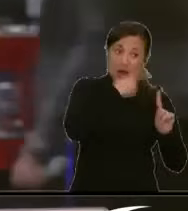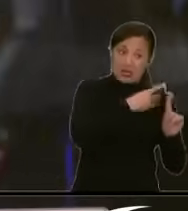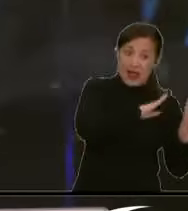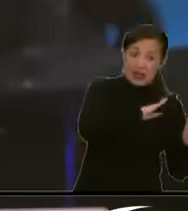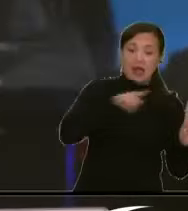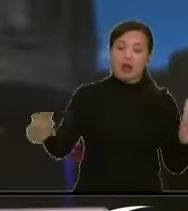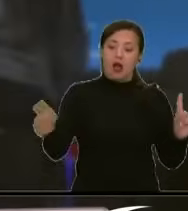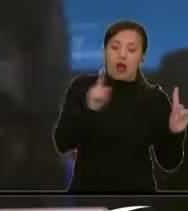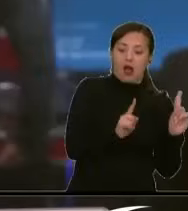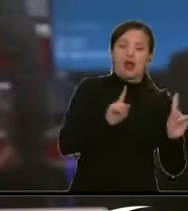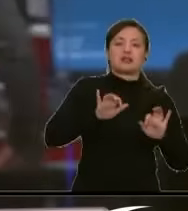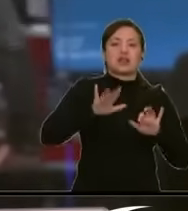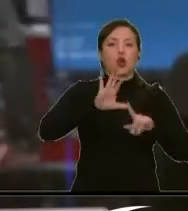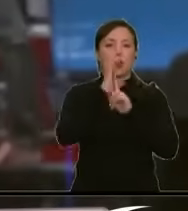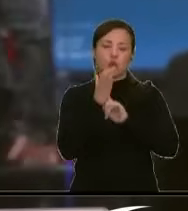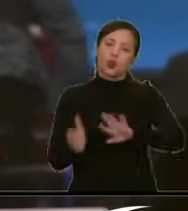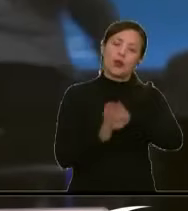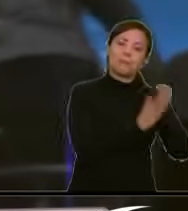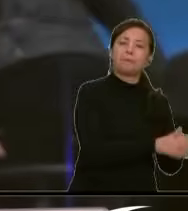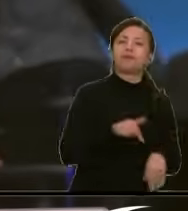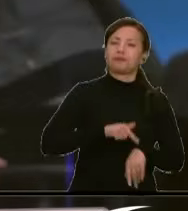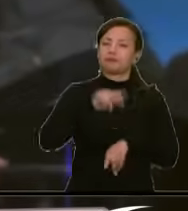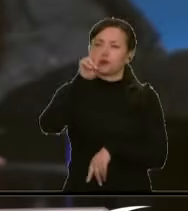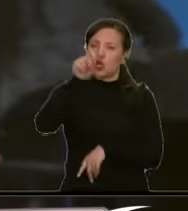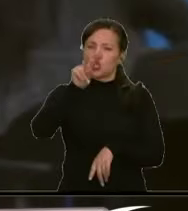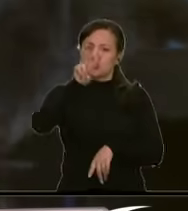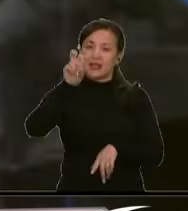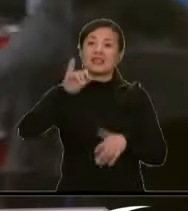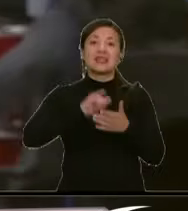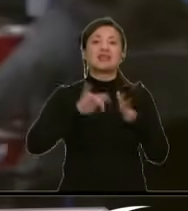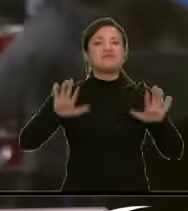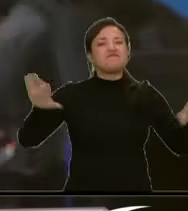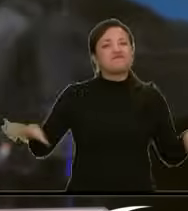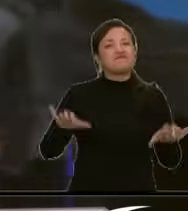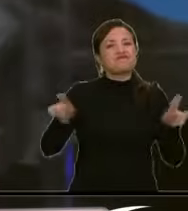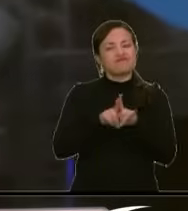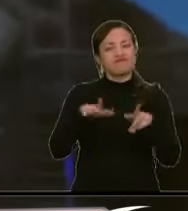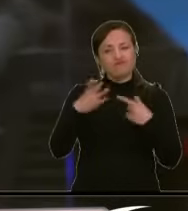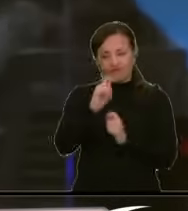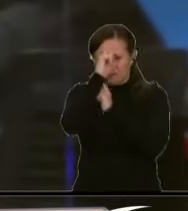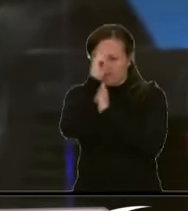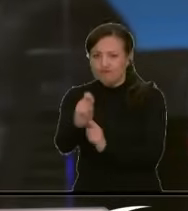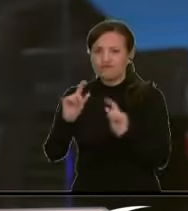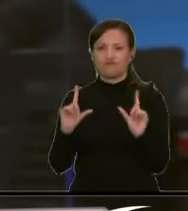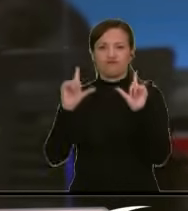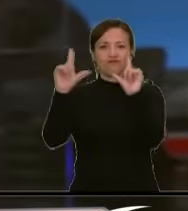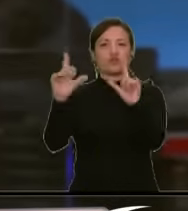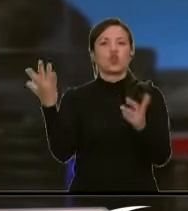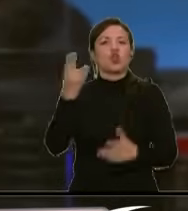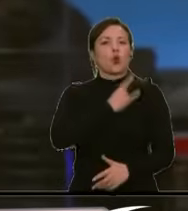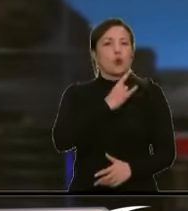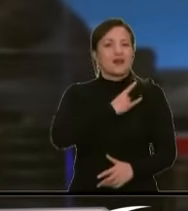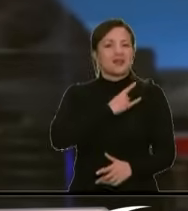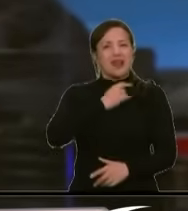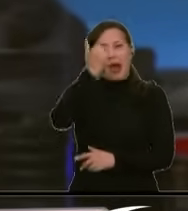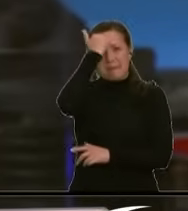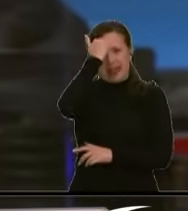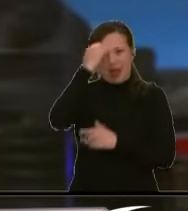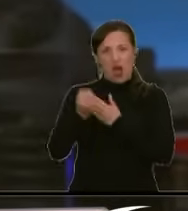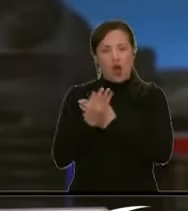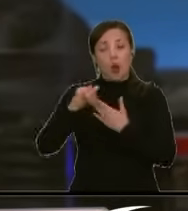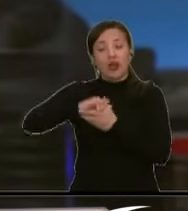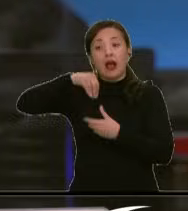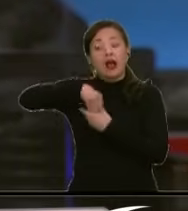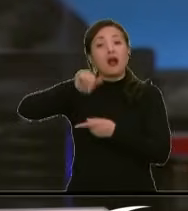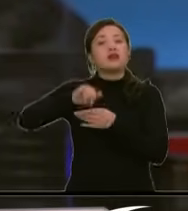En medio de su ceremonia de graduación para recibir el título como doctora honoris causa de la Universidad Pedagógica, la vicepresidenta